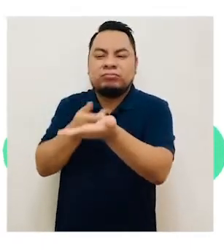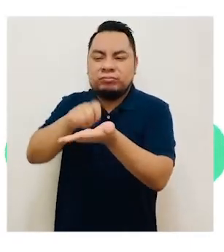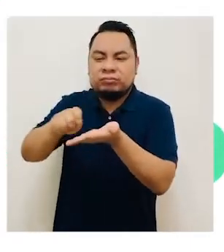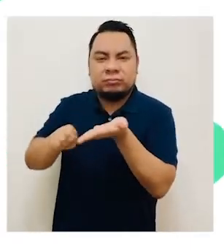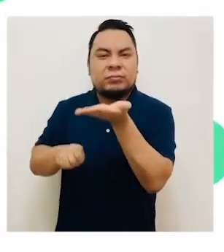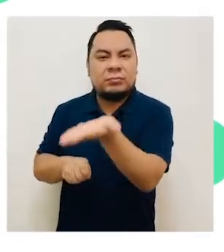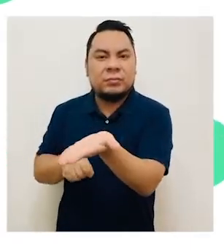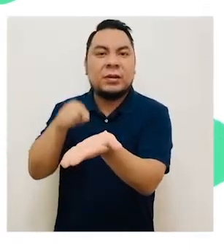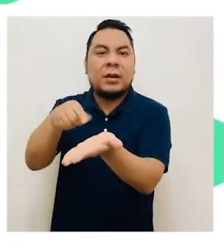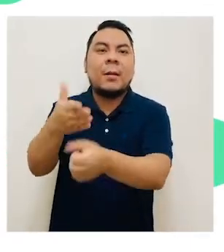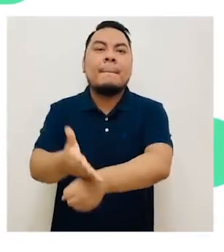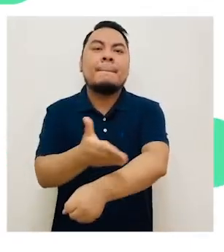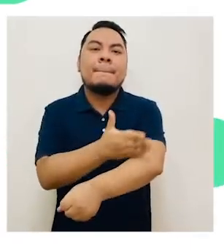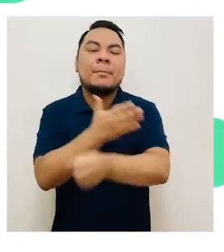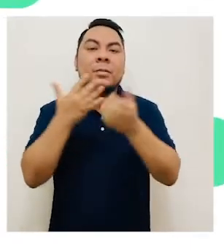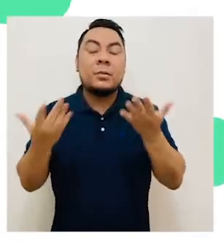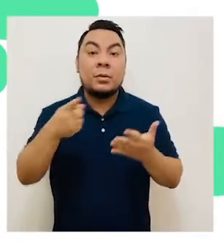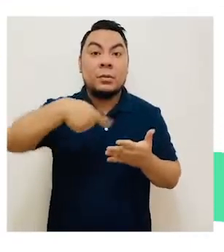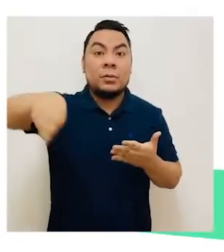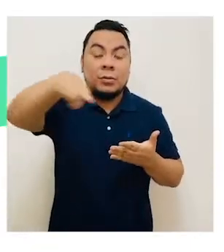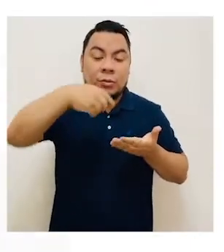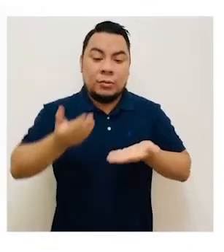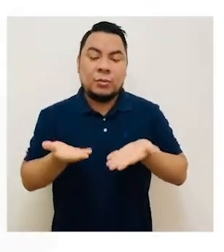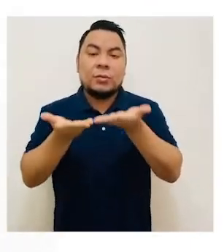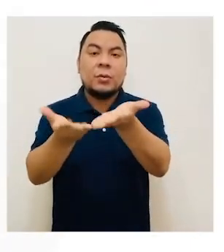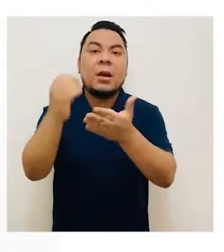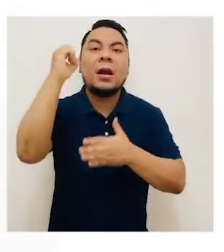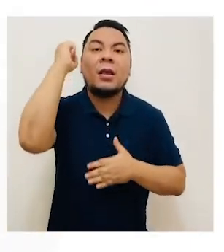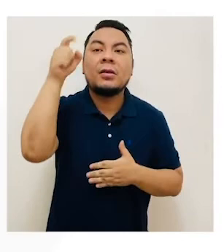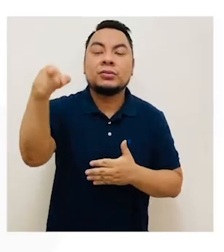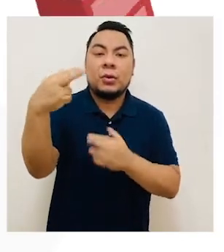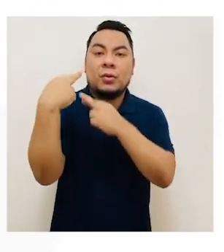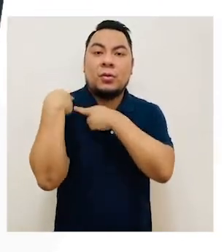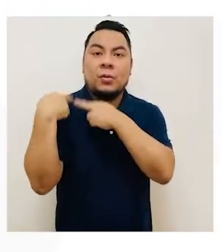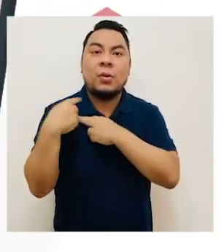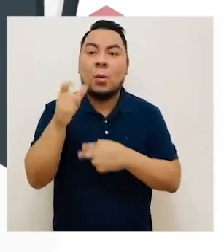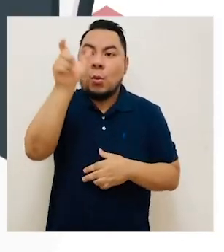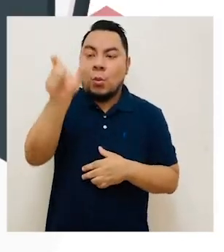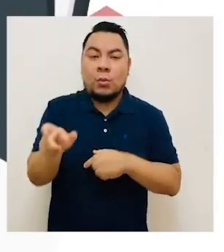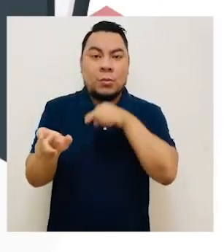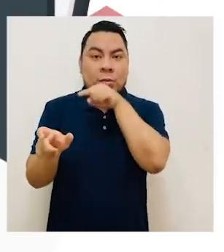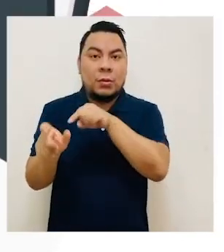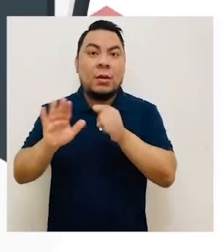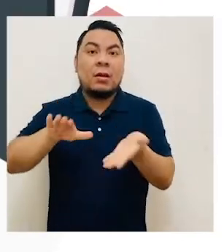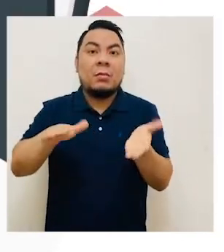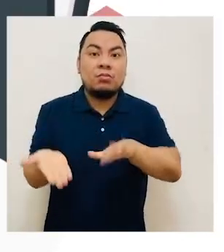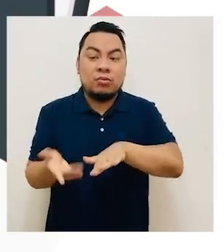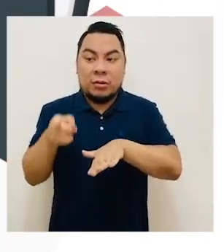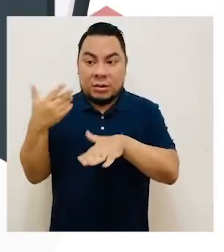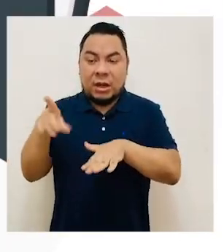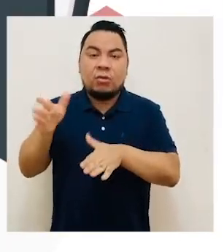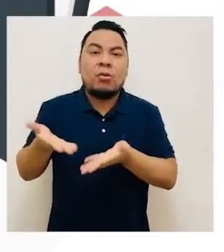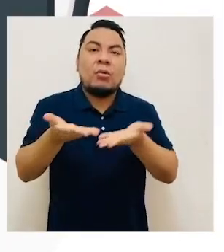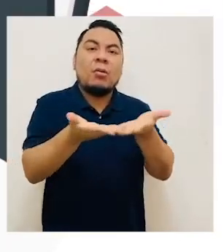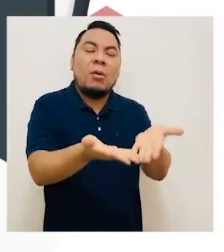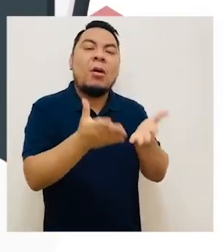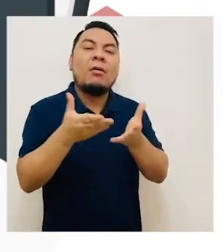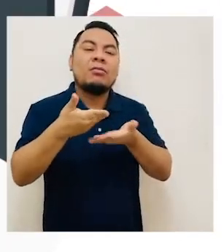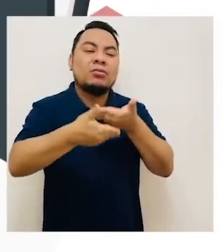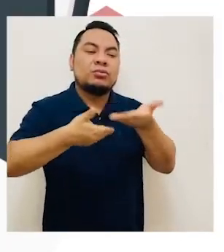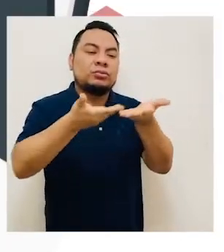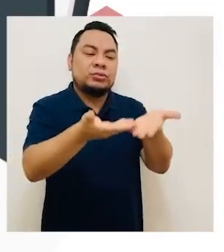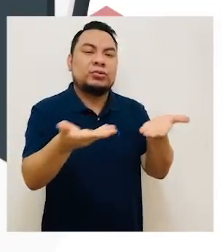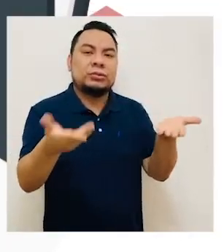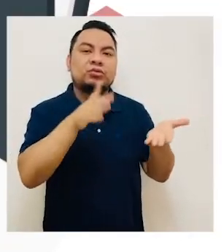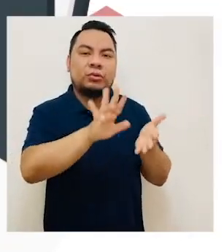la sucesión intestada? Es un proceso mediante el cual se transmite bienes, derechos y obligaciones de una persona después de su muerte a